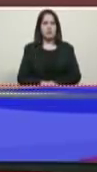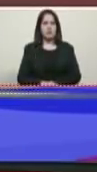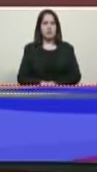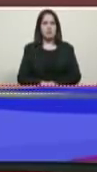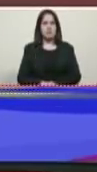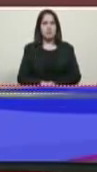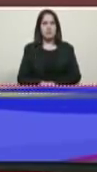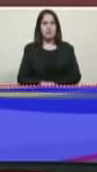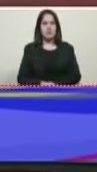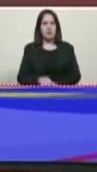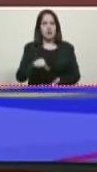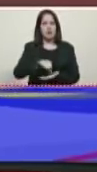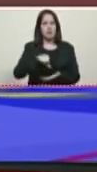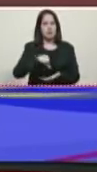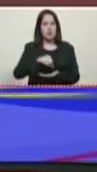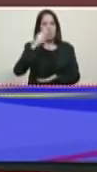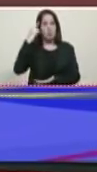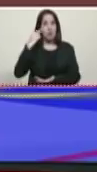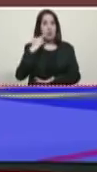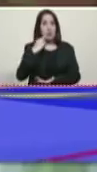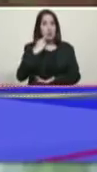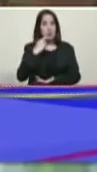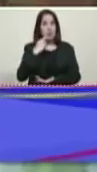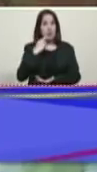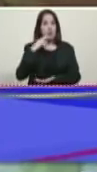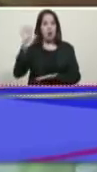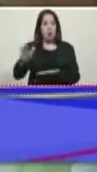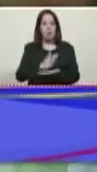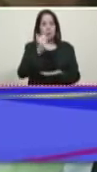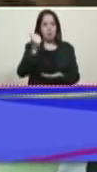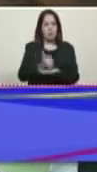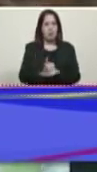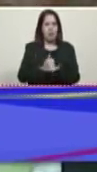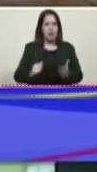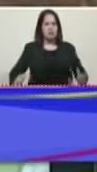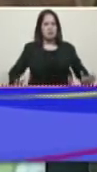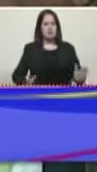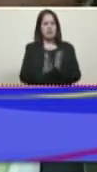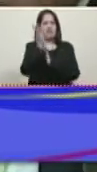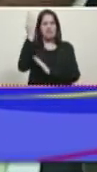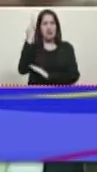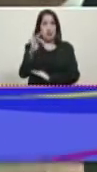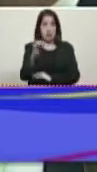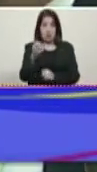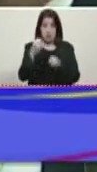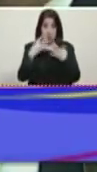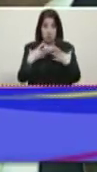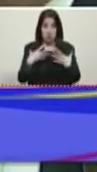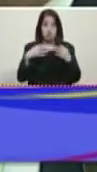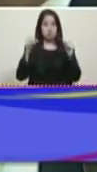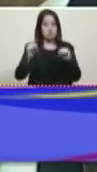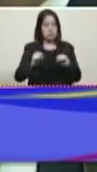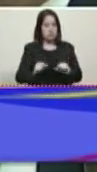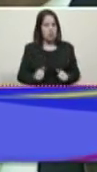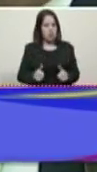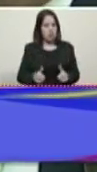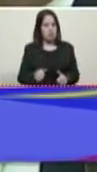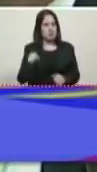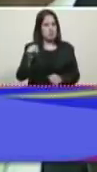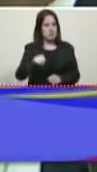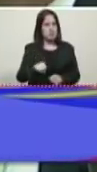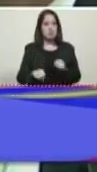ciudad bolívar-puerto ordaz y san félix está bien verdad bueno para el arranque